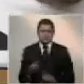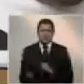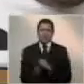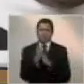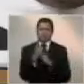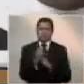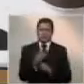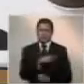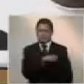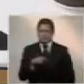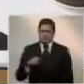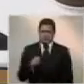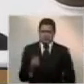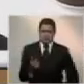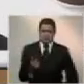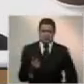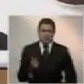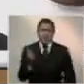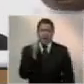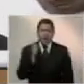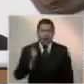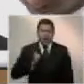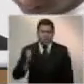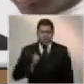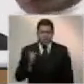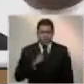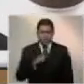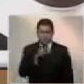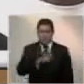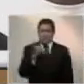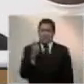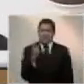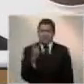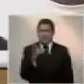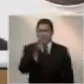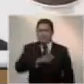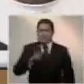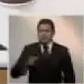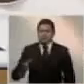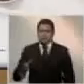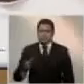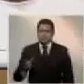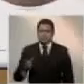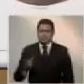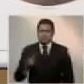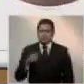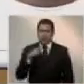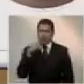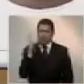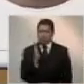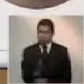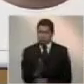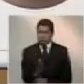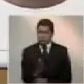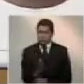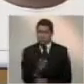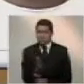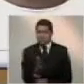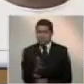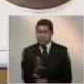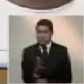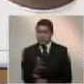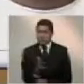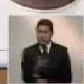pues, que se aprovechan de la situación, de la necesidad de las personas para cometer este tipo de delitos.